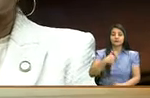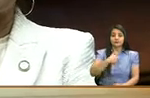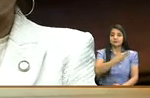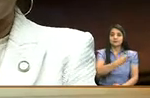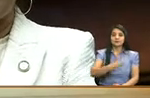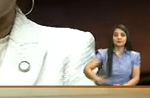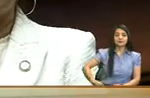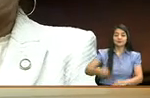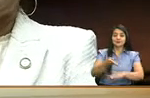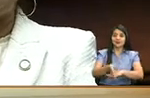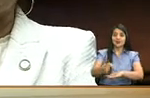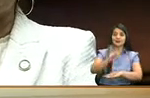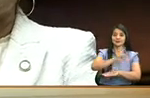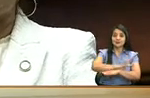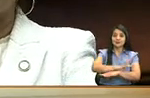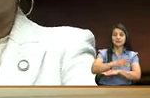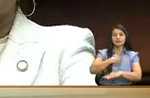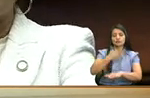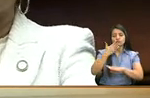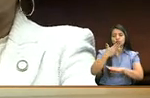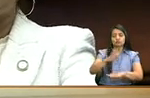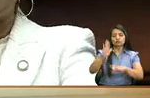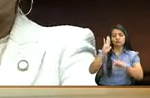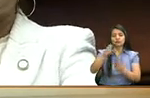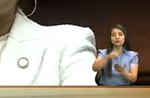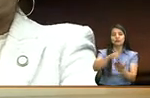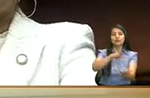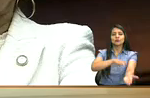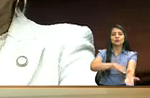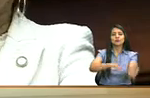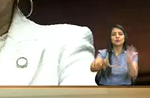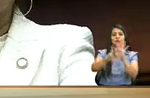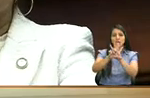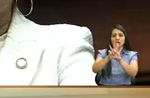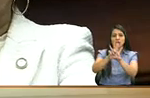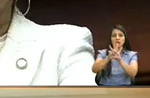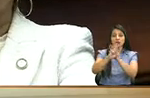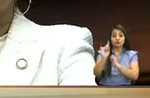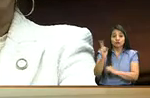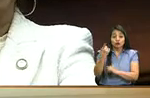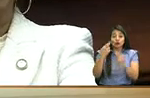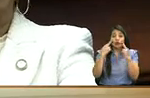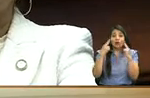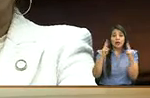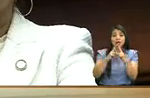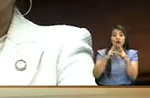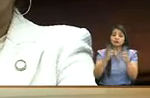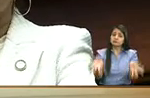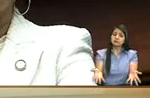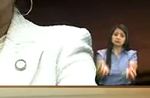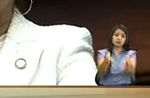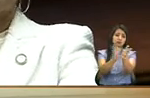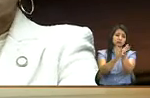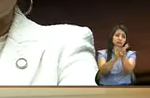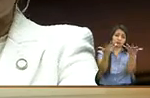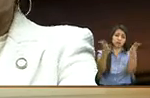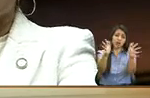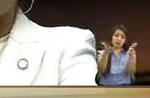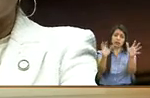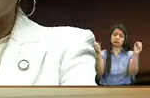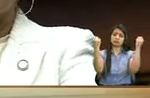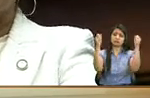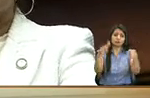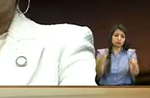de esta Asamblea, les prometí un proyecto de ley que no solo reconociera sus esfuerzos y logros,